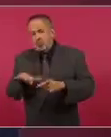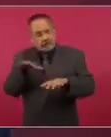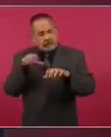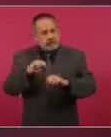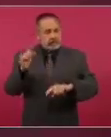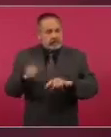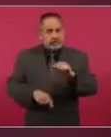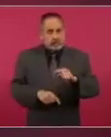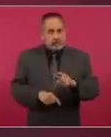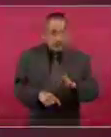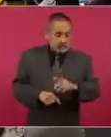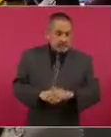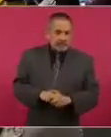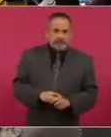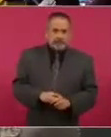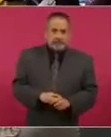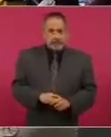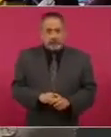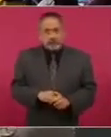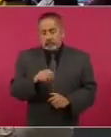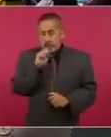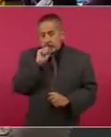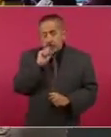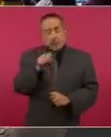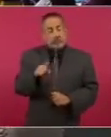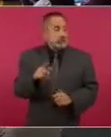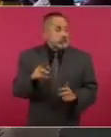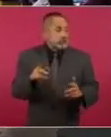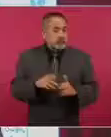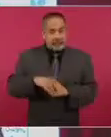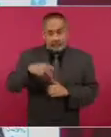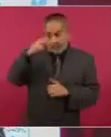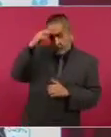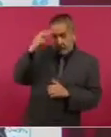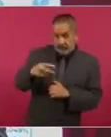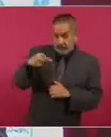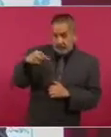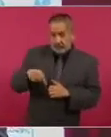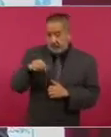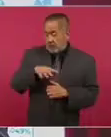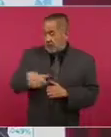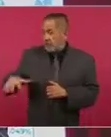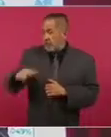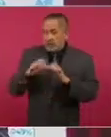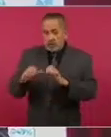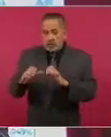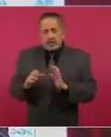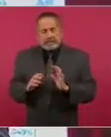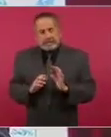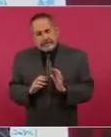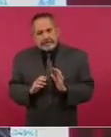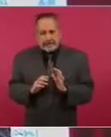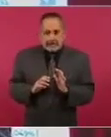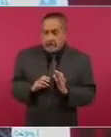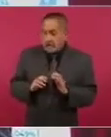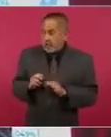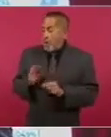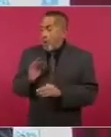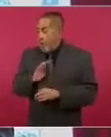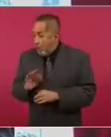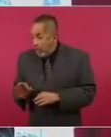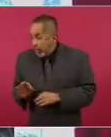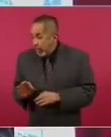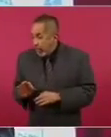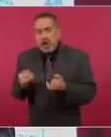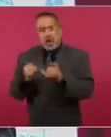Y esto mismo, si lo hacemos en México, vamos a pedir que lo hagan en Estados